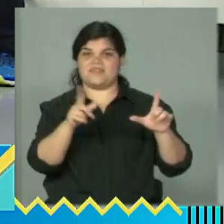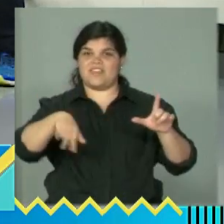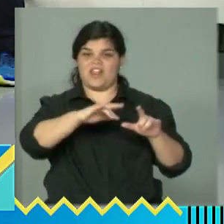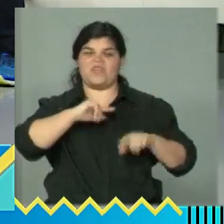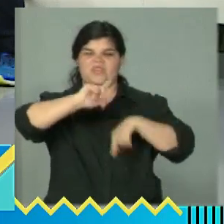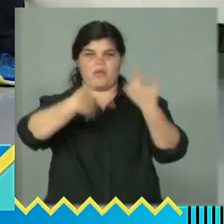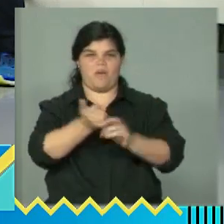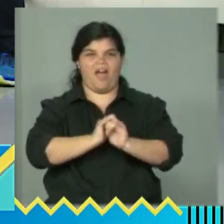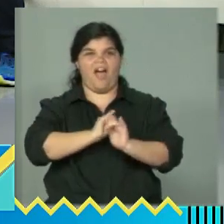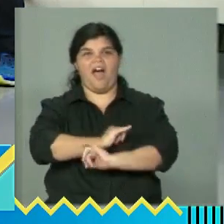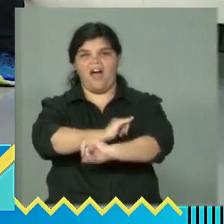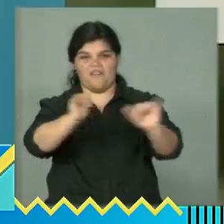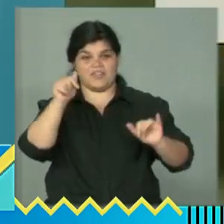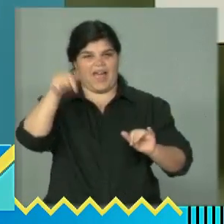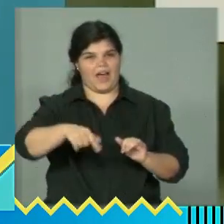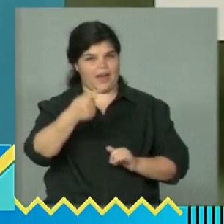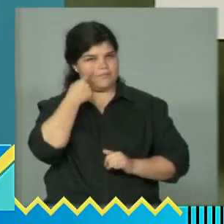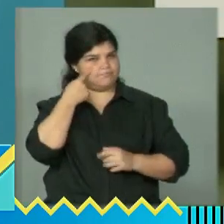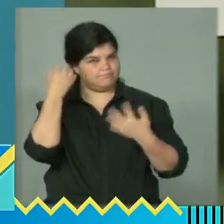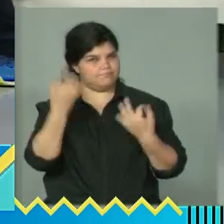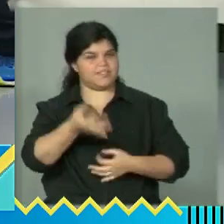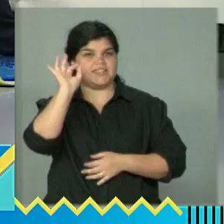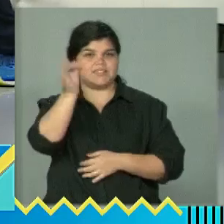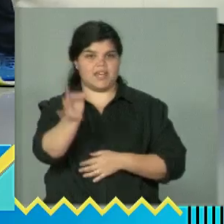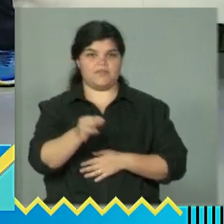No les digo eso, porque ustedes lo vivieron acá.